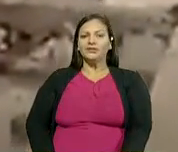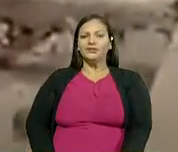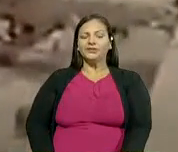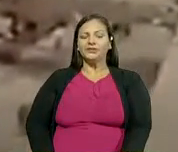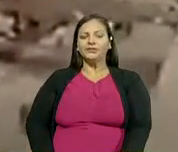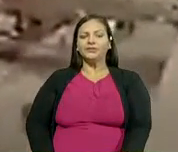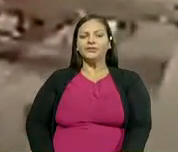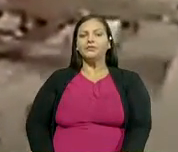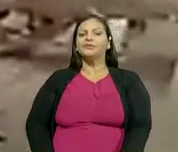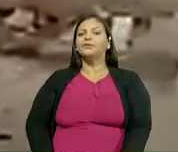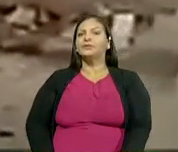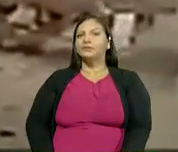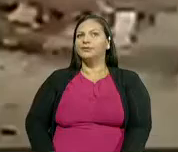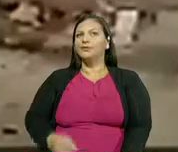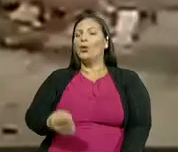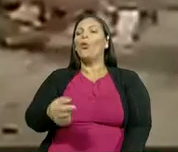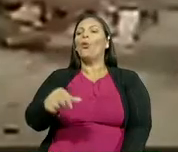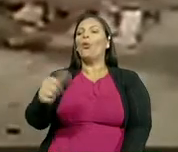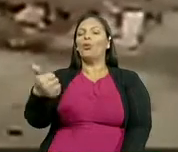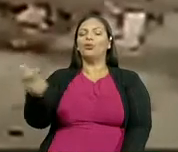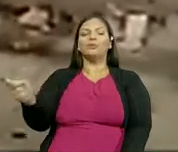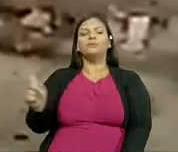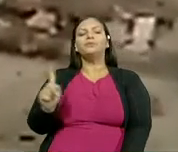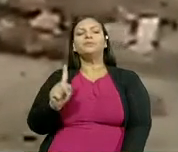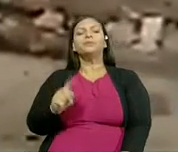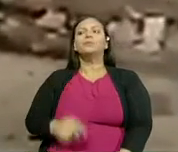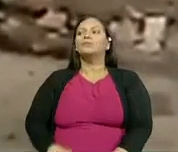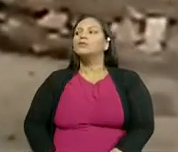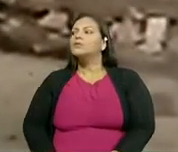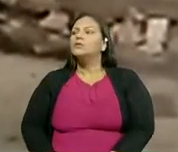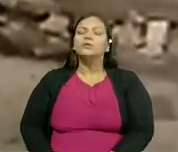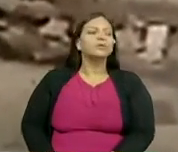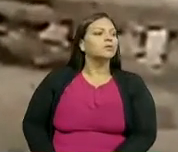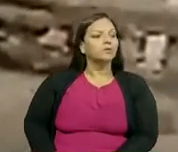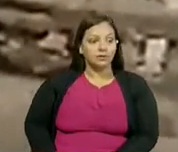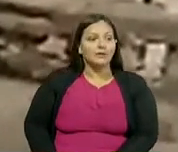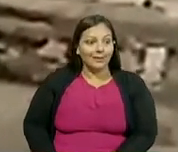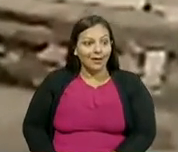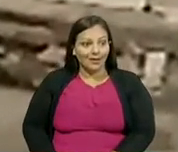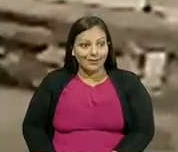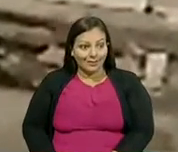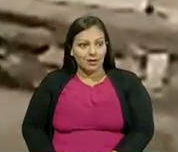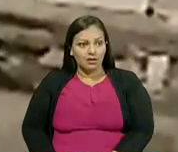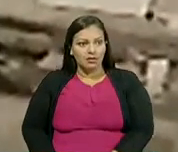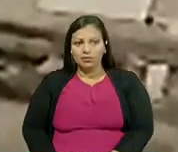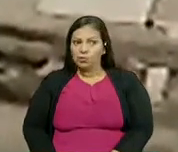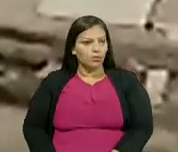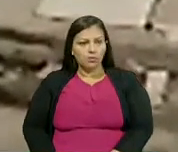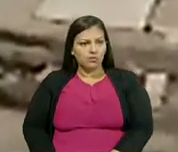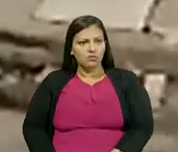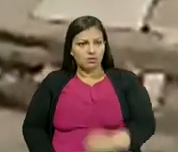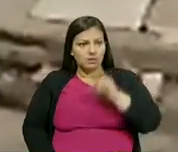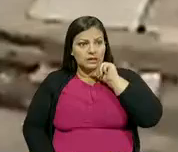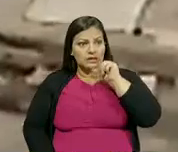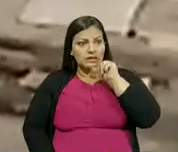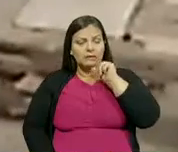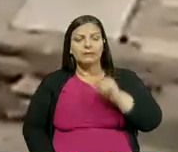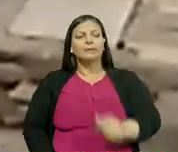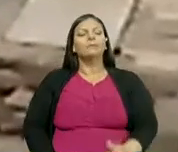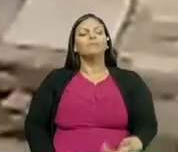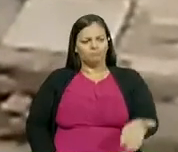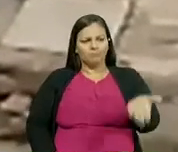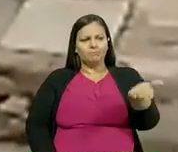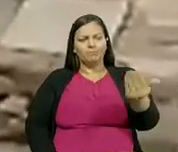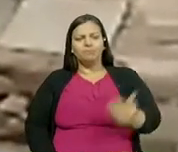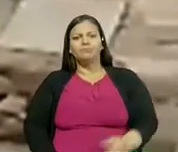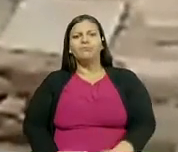el acompañante y en este momento él se acerca como para ver si ya está todo listo. Pero creo que tiene todavía un poco de dificultad en el desbloqueo del vehículo. Y ahorita él se